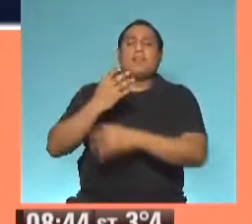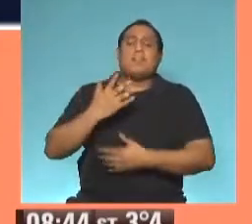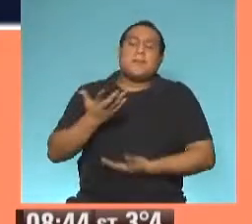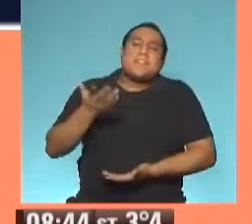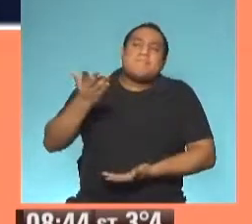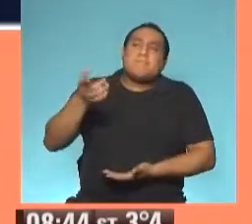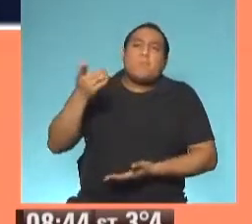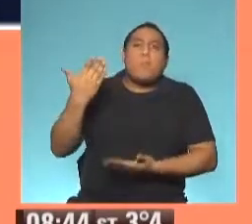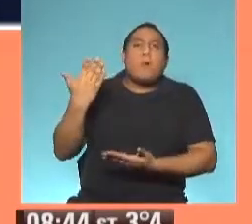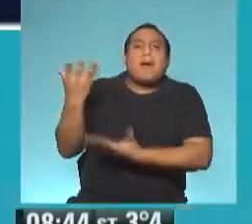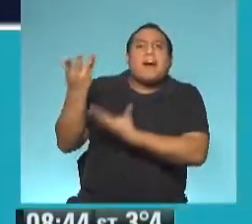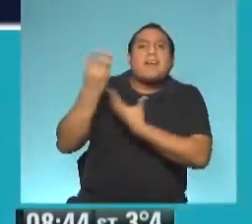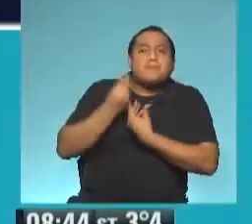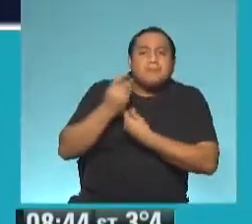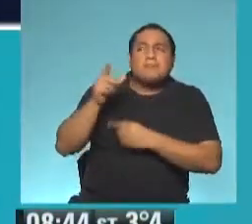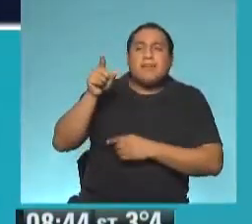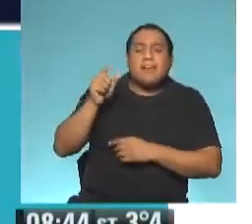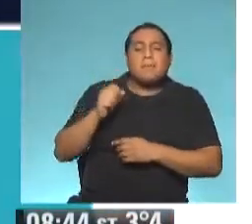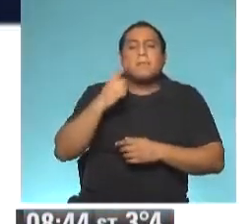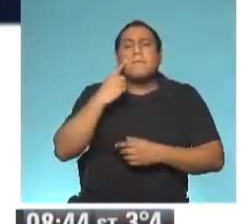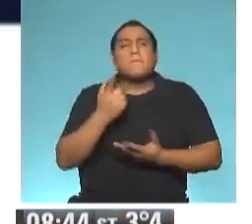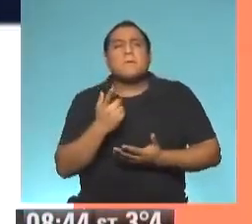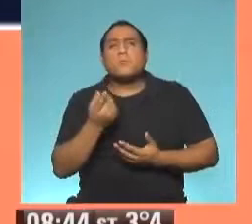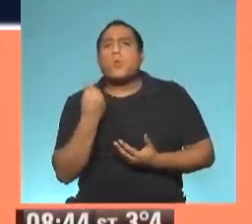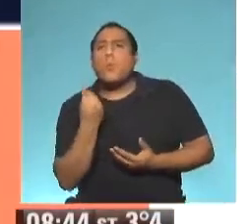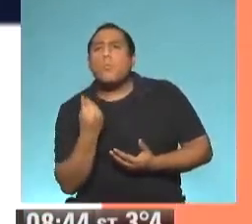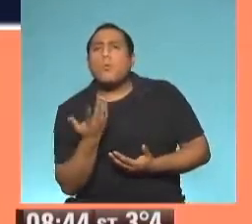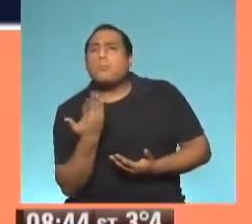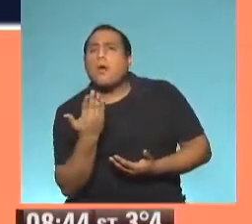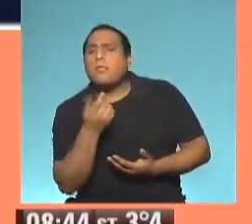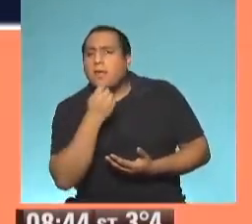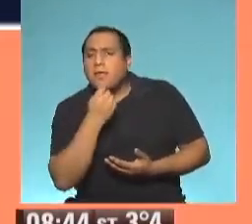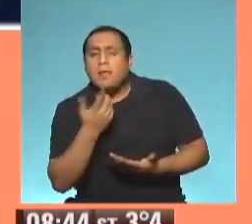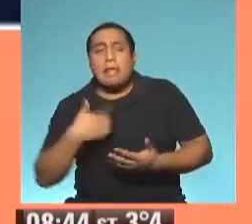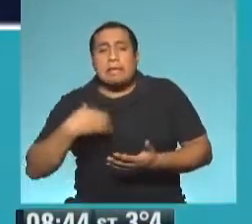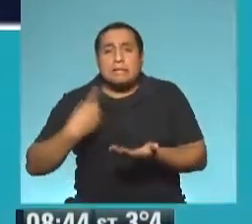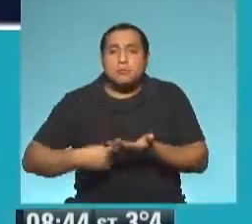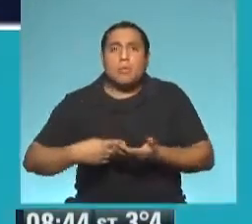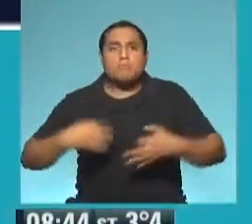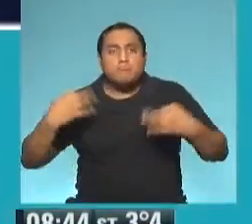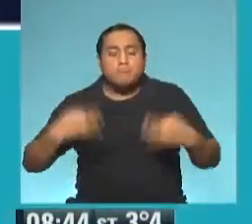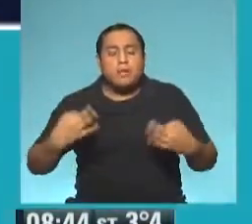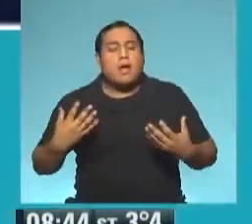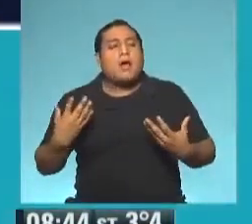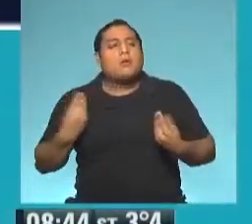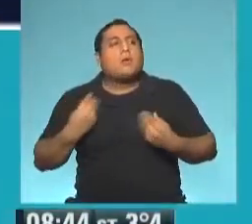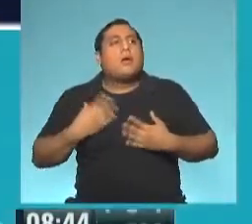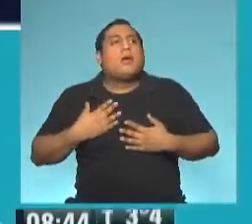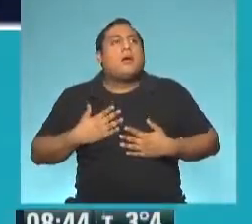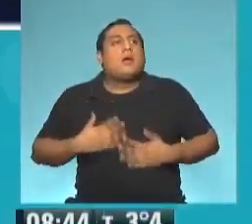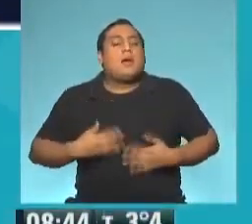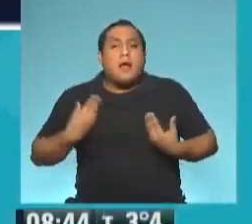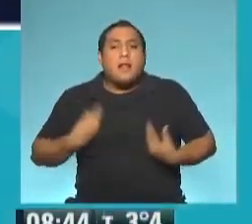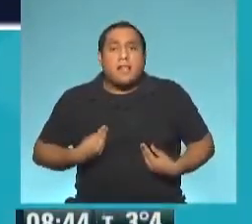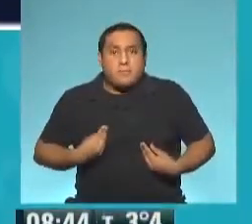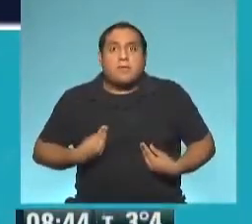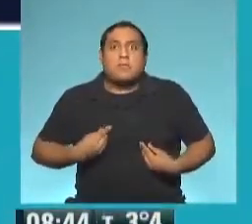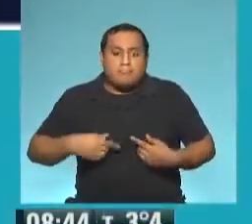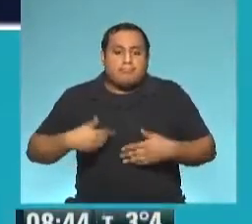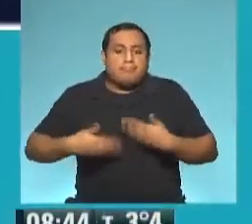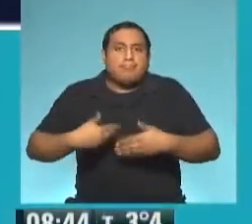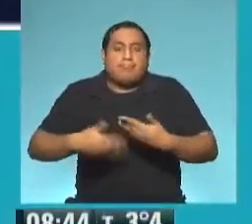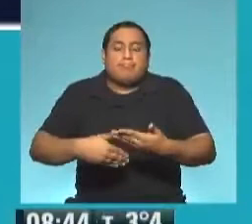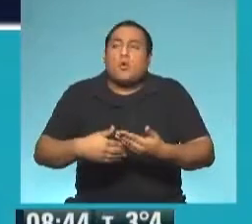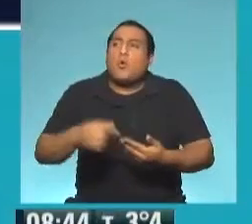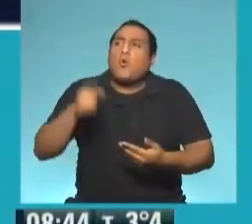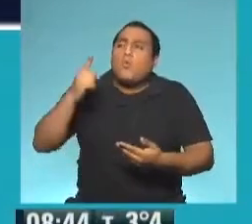quien nos va a poder ayudar justamente a ver de qué manera podemos tomar esas decisiones que nos alivianen un poco el día a día. ¿Cómo definirías esta